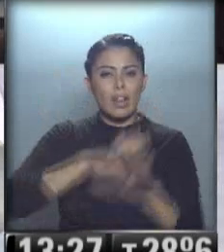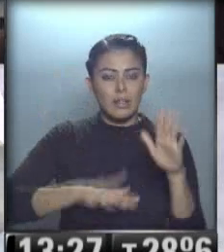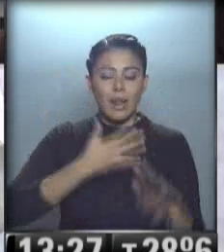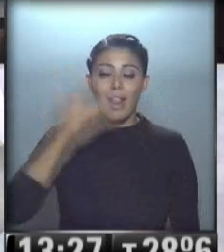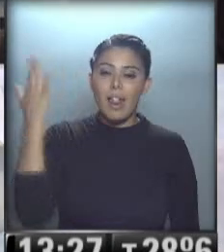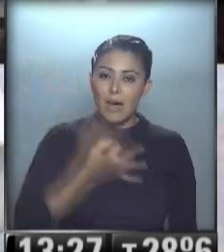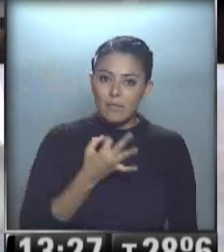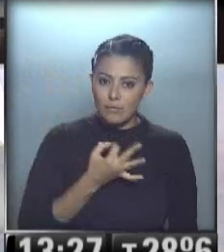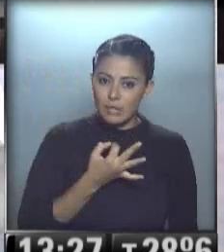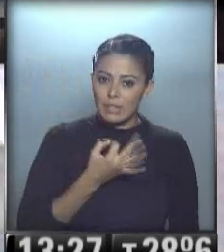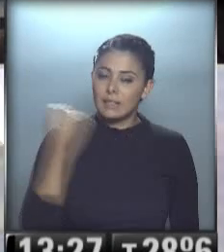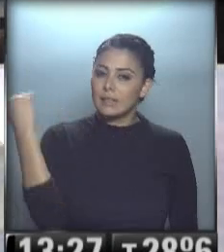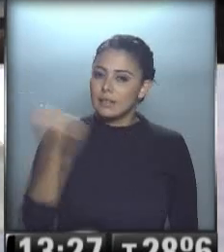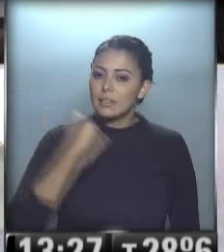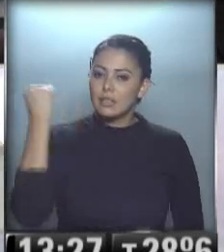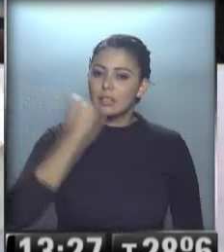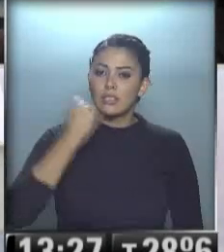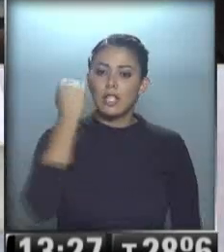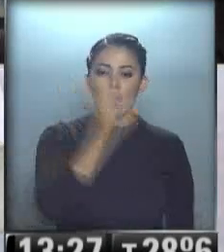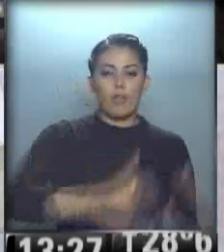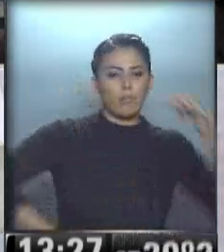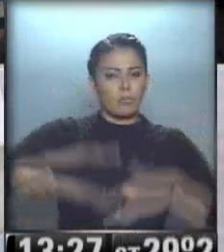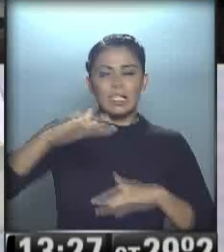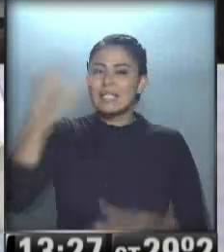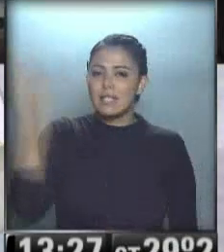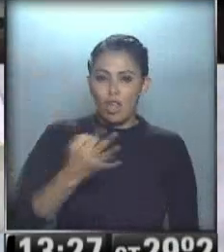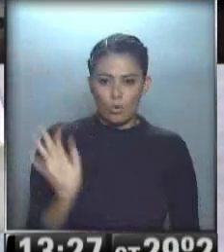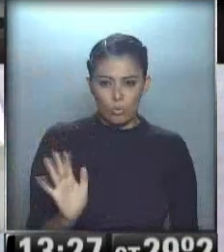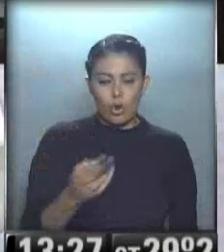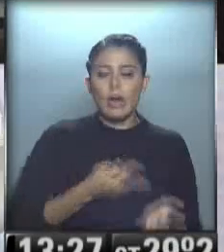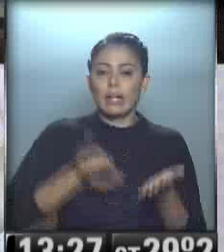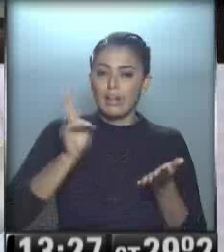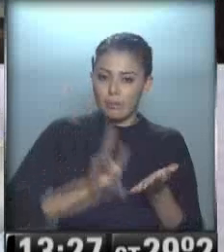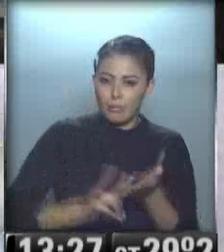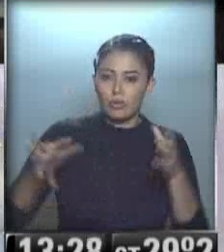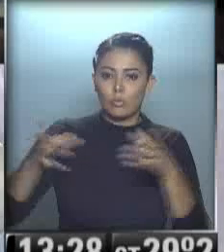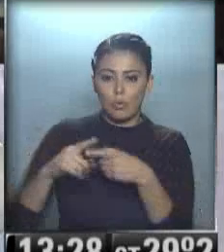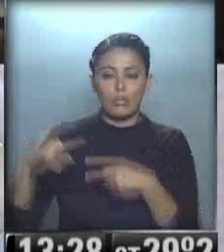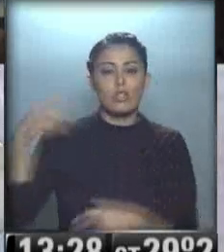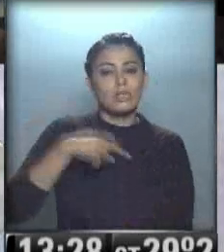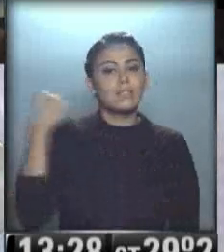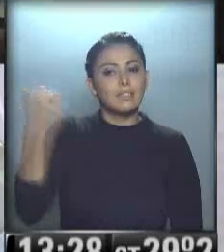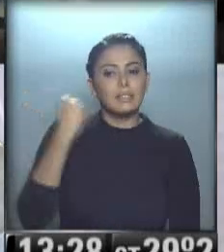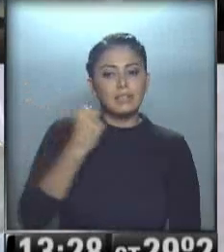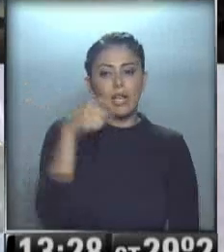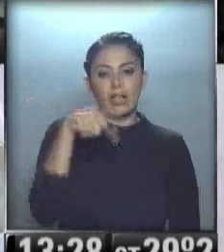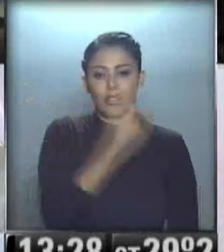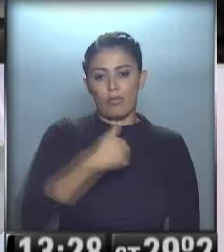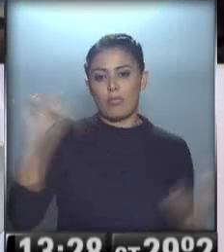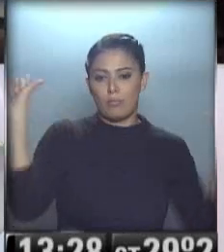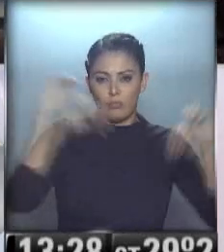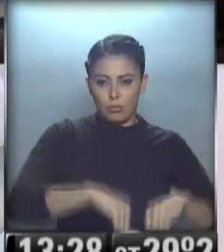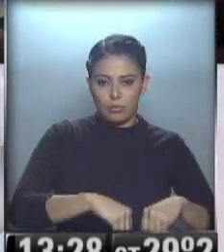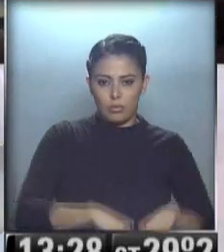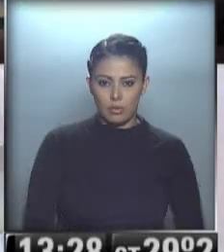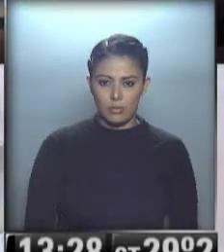proceso de desestabilización en curso de eso no cabe la menor duda lo reitero la oposición lo que quiere es que caiga este